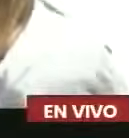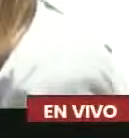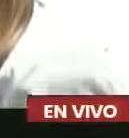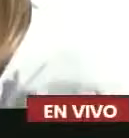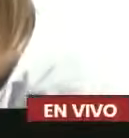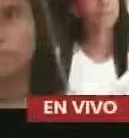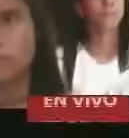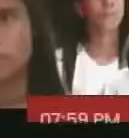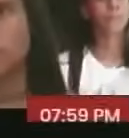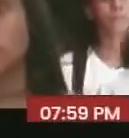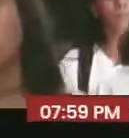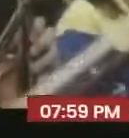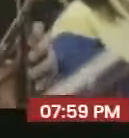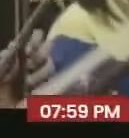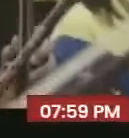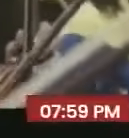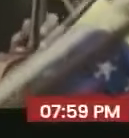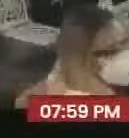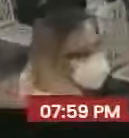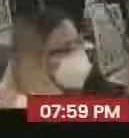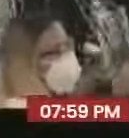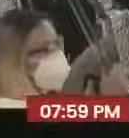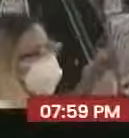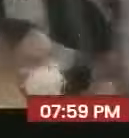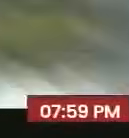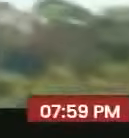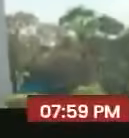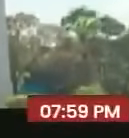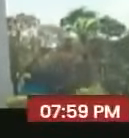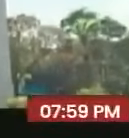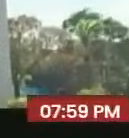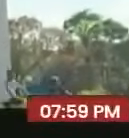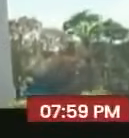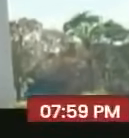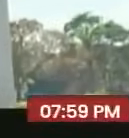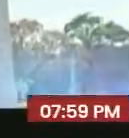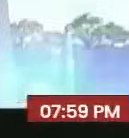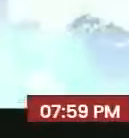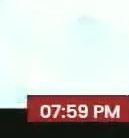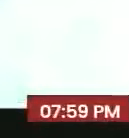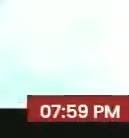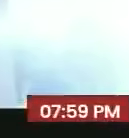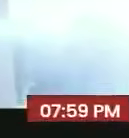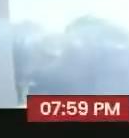el sistema más justo que la humanidad pueda crear.